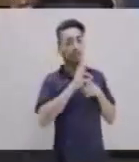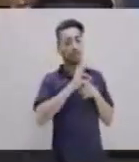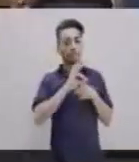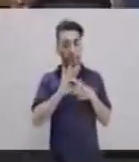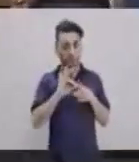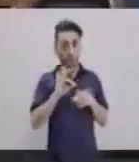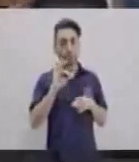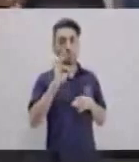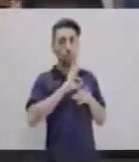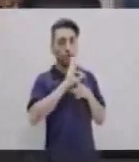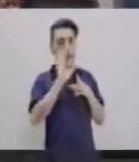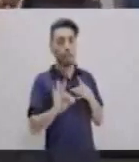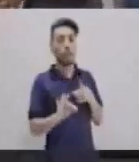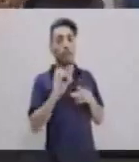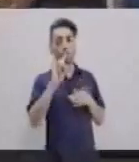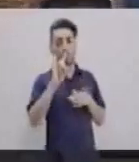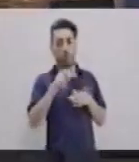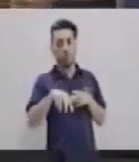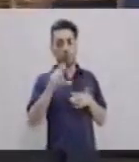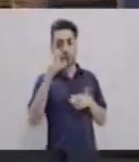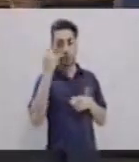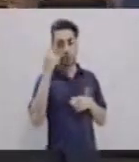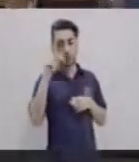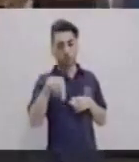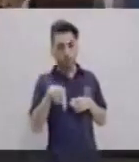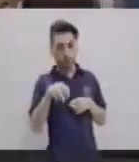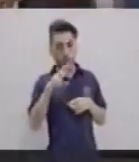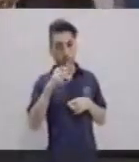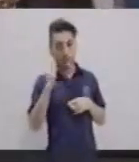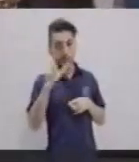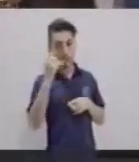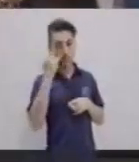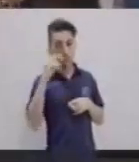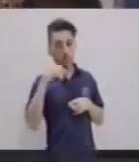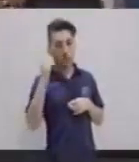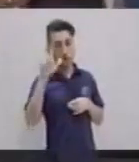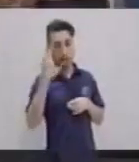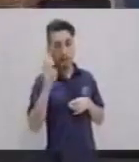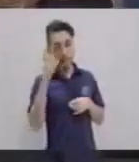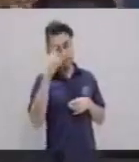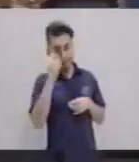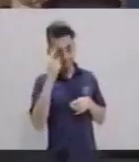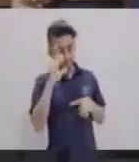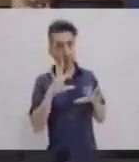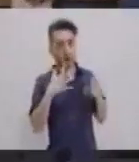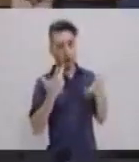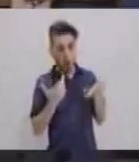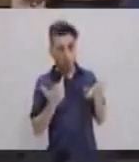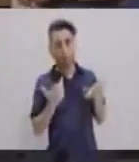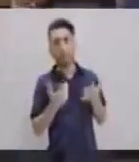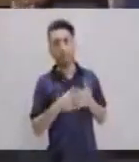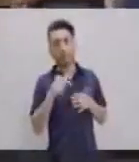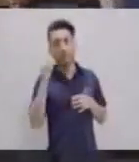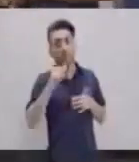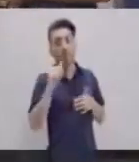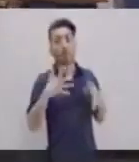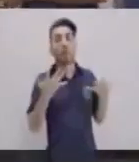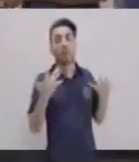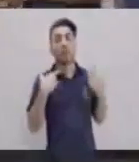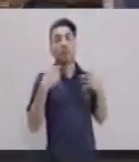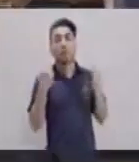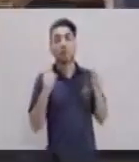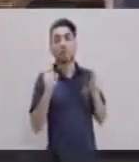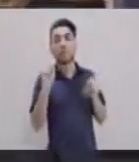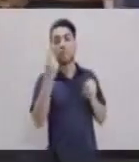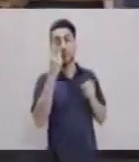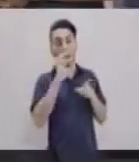funciones racionales y esas funciones, al momento de graficarlas, cómo se comportan sus asíntotas. Ajá. El día de hoy vamos a trabajar con